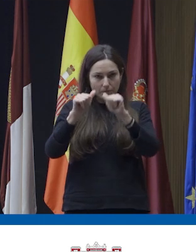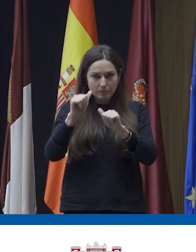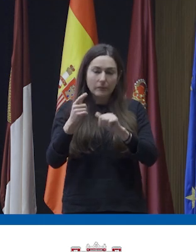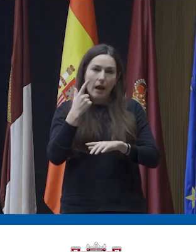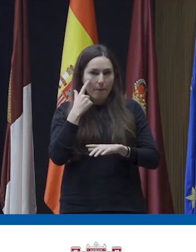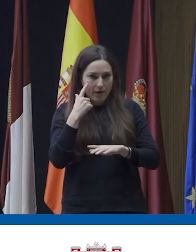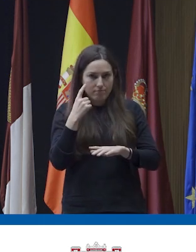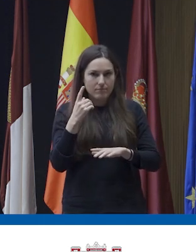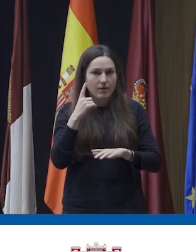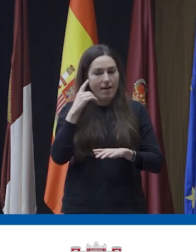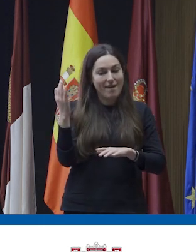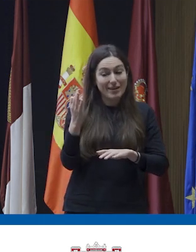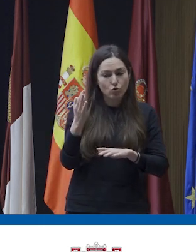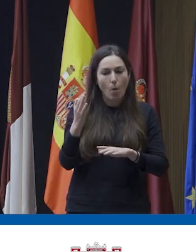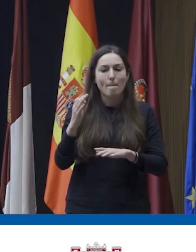y beneficios del paciente.